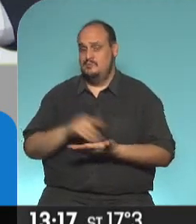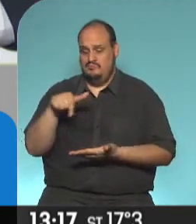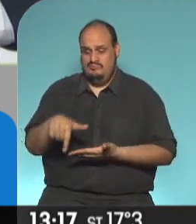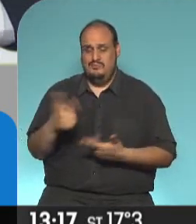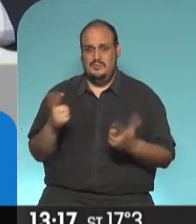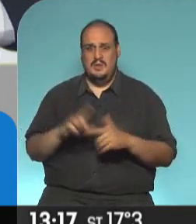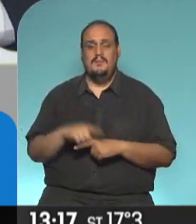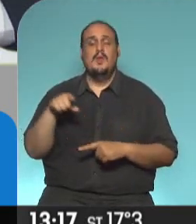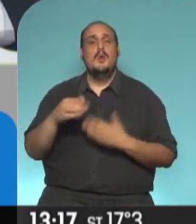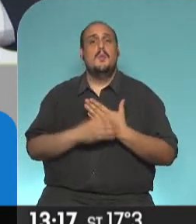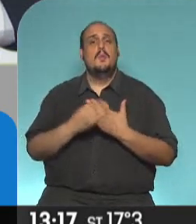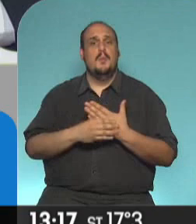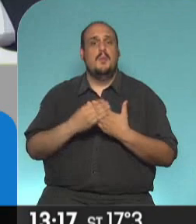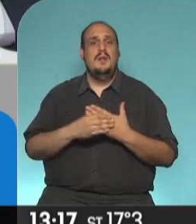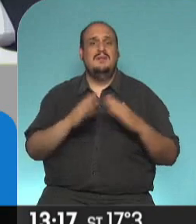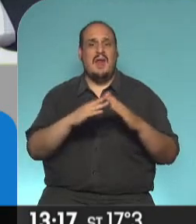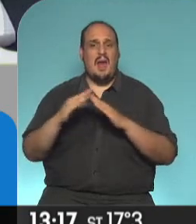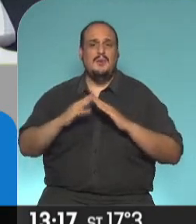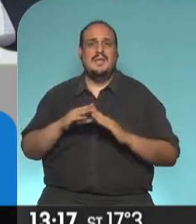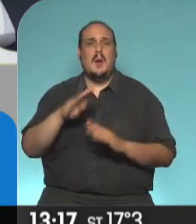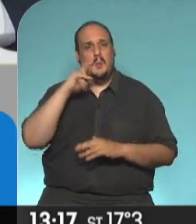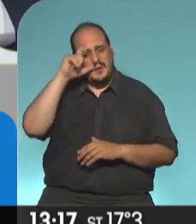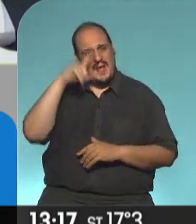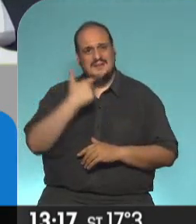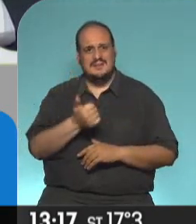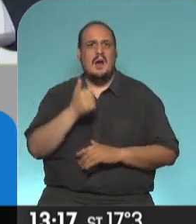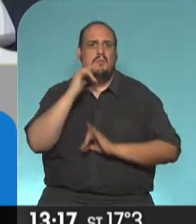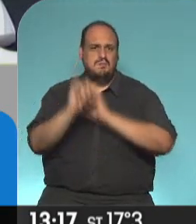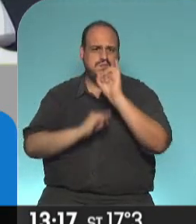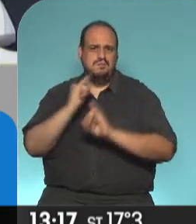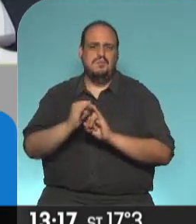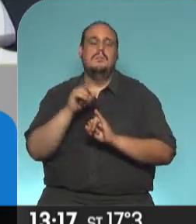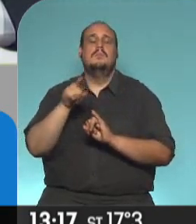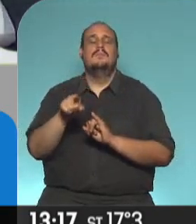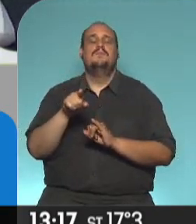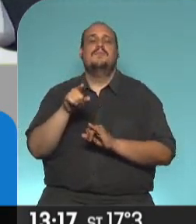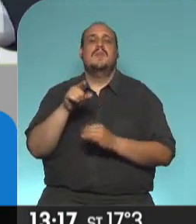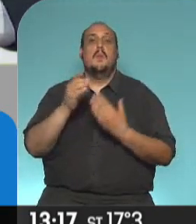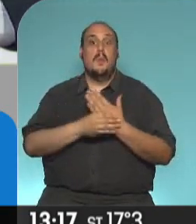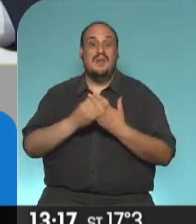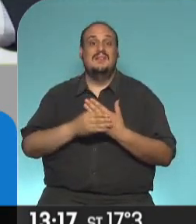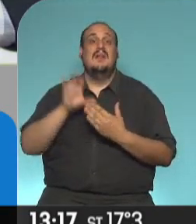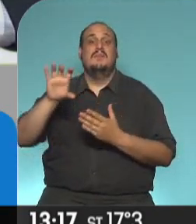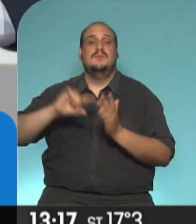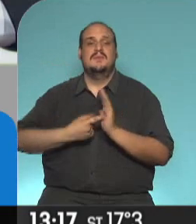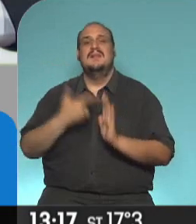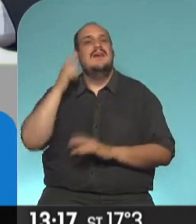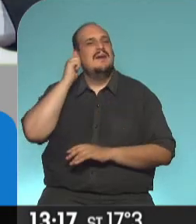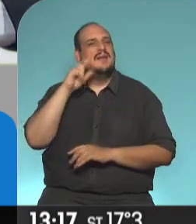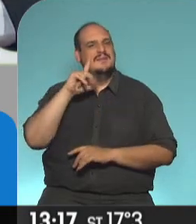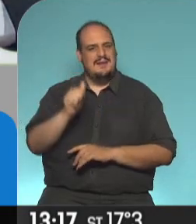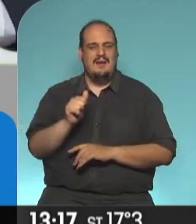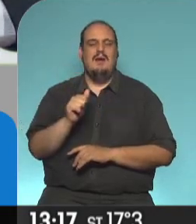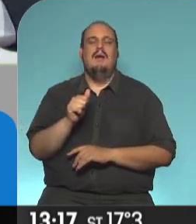ministra de hábitat de maría eugenia bielsa hablaba de esto la ministra del gobierno de la provincia de buenos aires también habló teresa garcía respecto